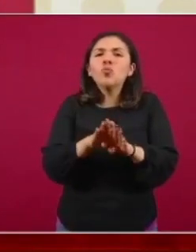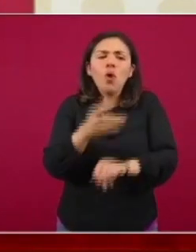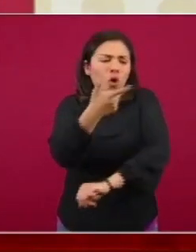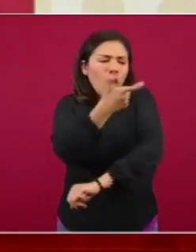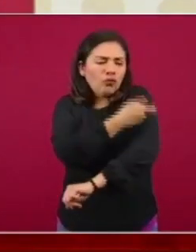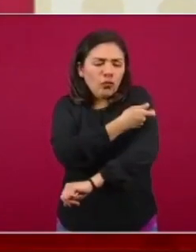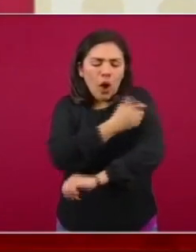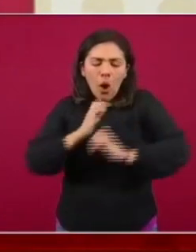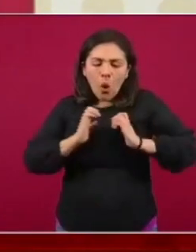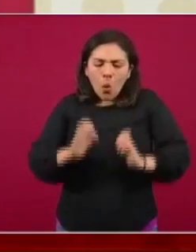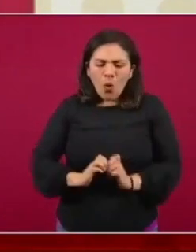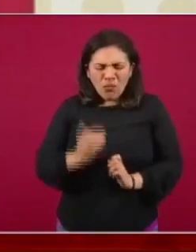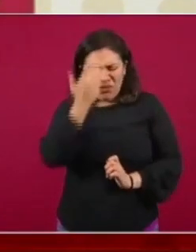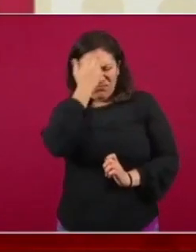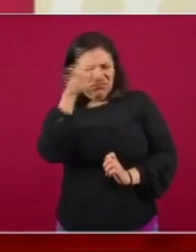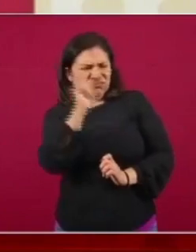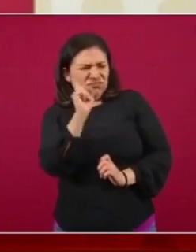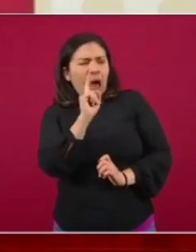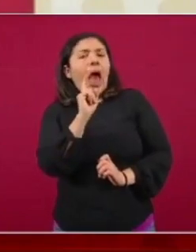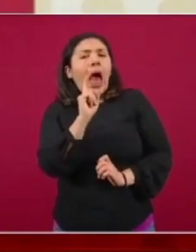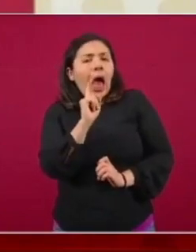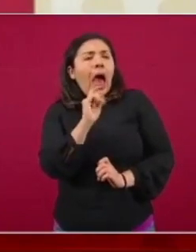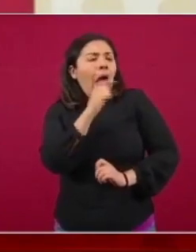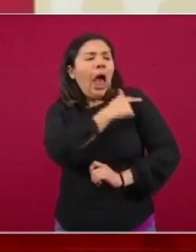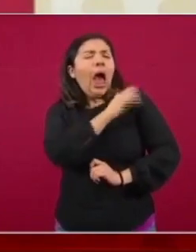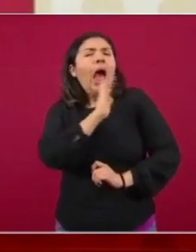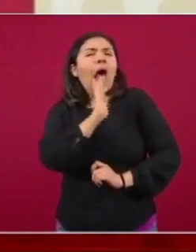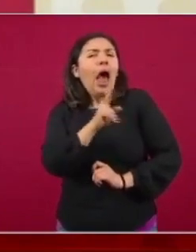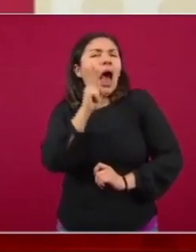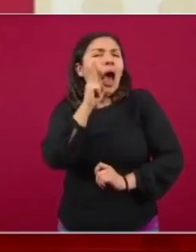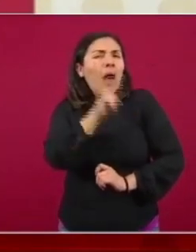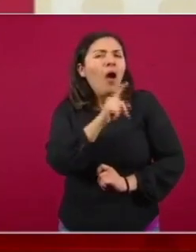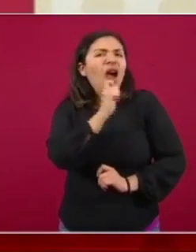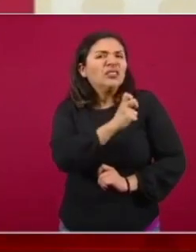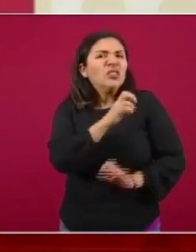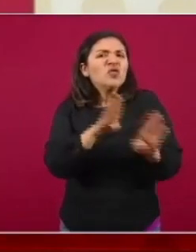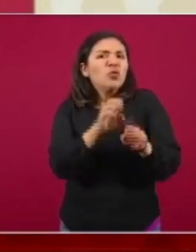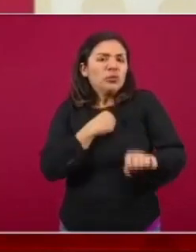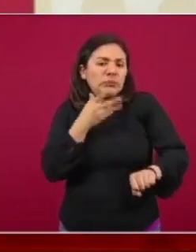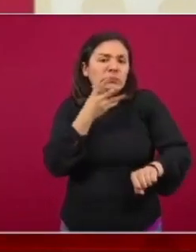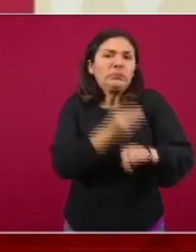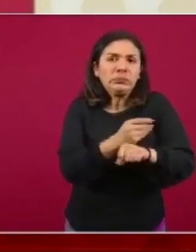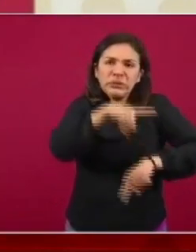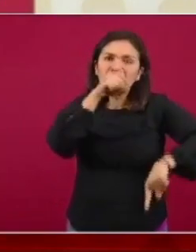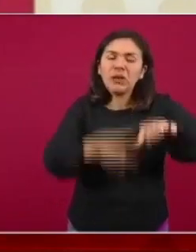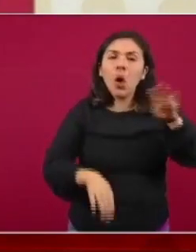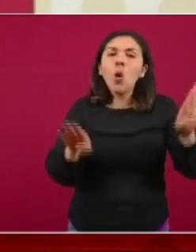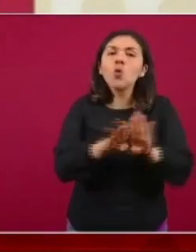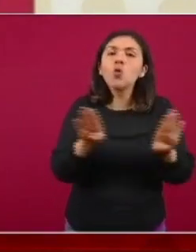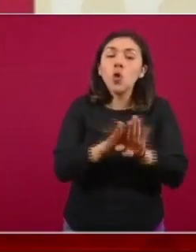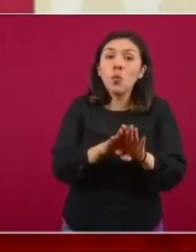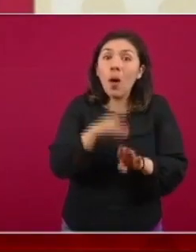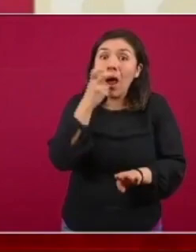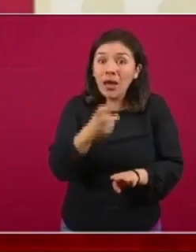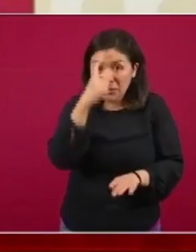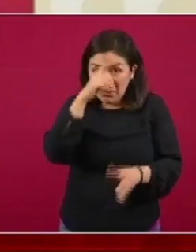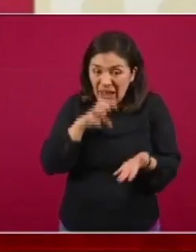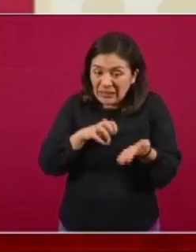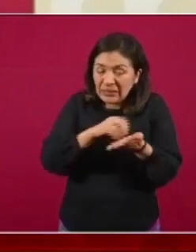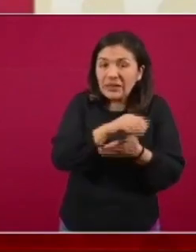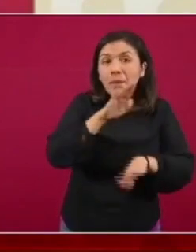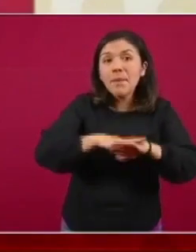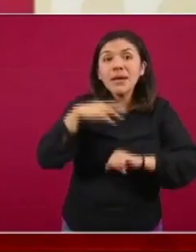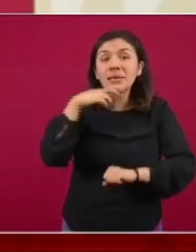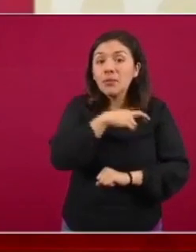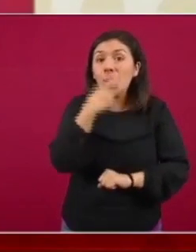antígeno, y el sistema inmune se prepara. Se prepara para, en el momento que llegue, atacarlo rápidamente, a tal grado que